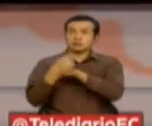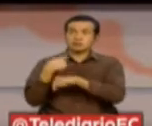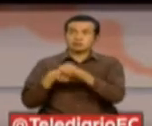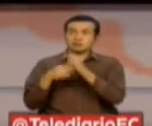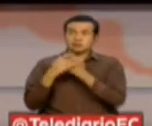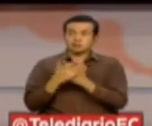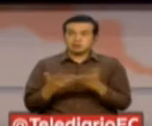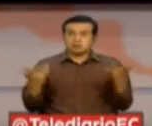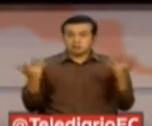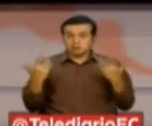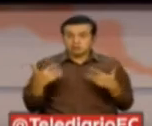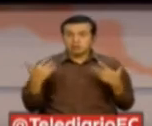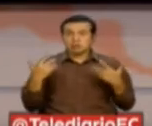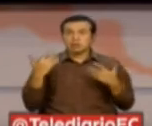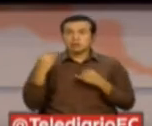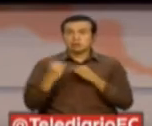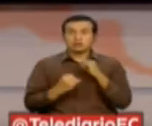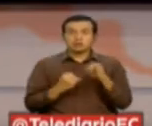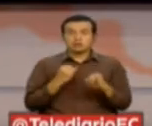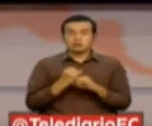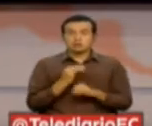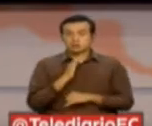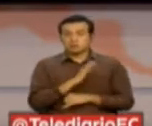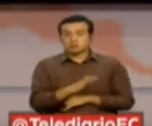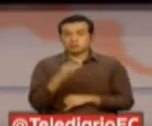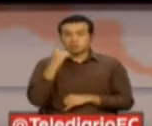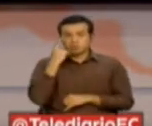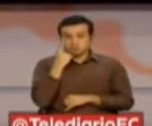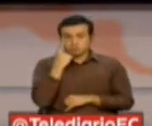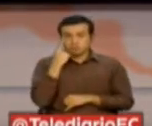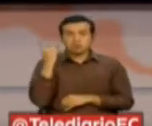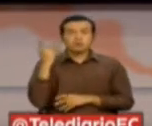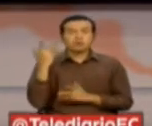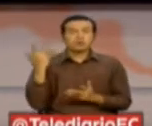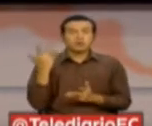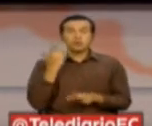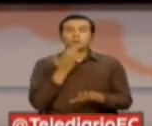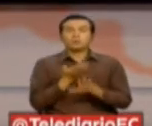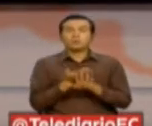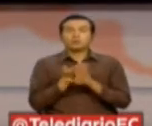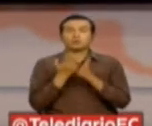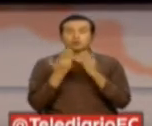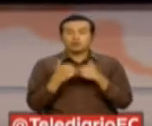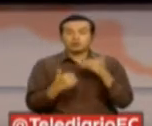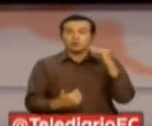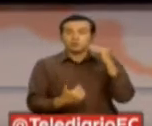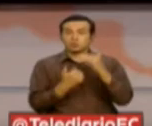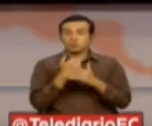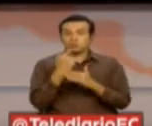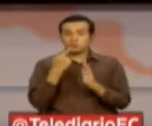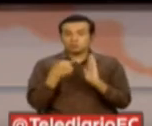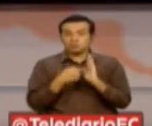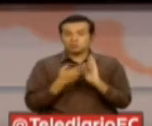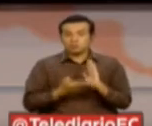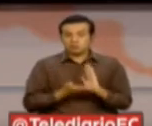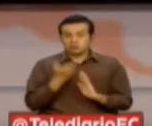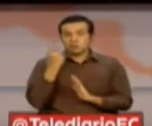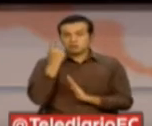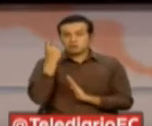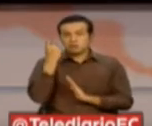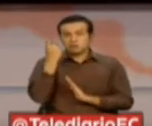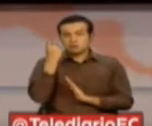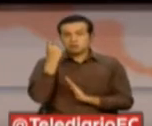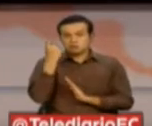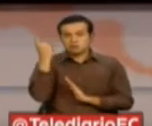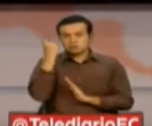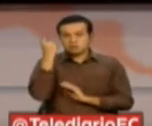o más bien el comercio internacional se han propuesto ya estas nuevas subidas de aranceles hay que entender que no se